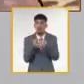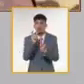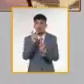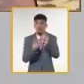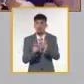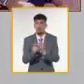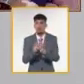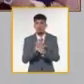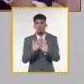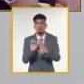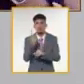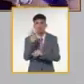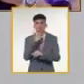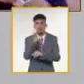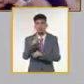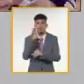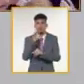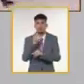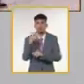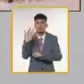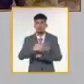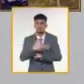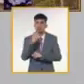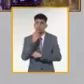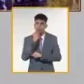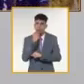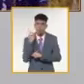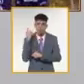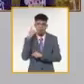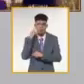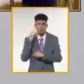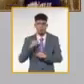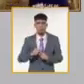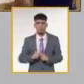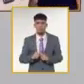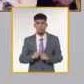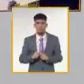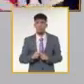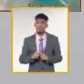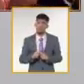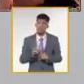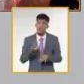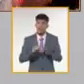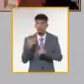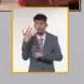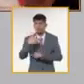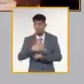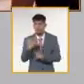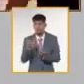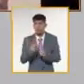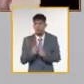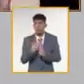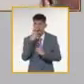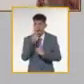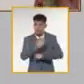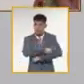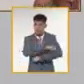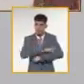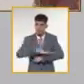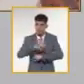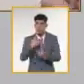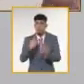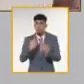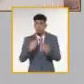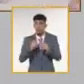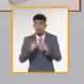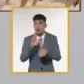sonoro está de alguna manera unilateralizado, ¿no? Pero entonces, por un lado, el reggaetón es fruto de la sociedad, pero por otro lado también las